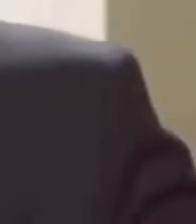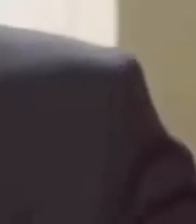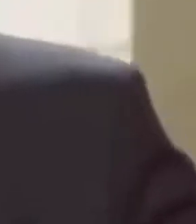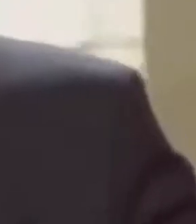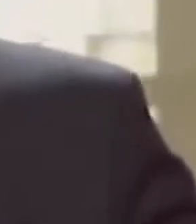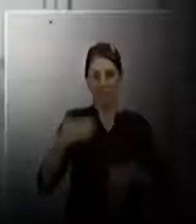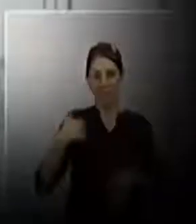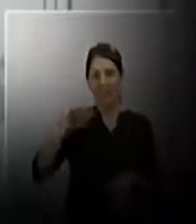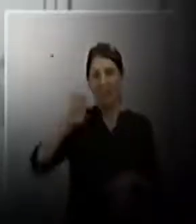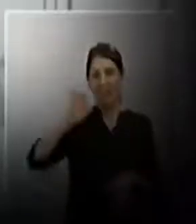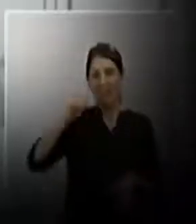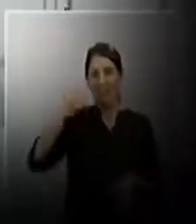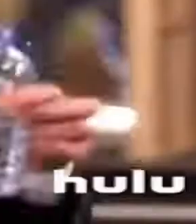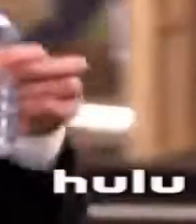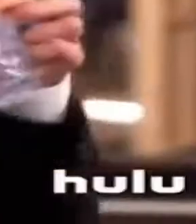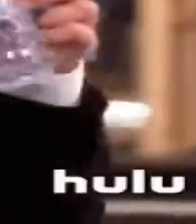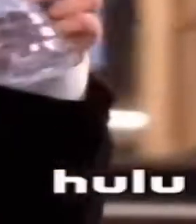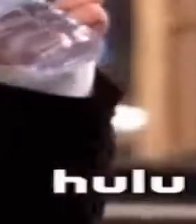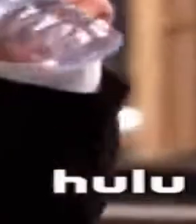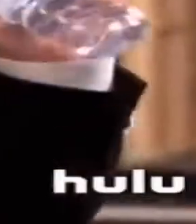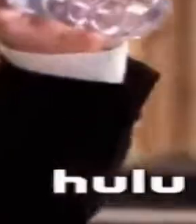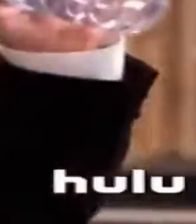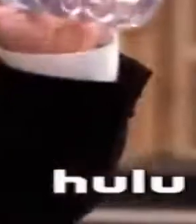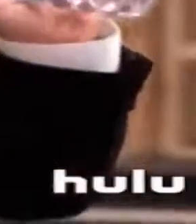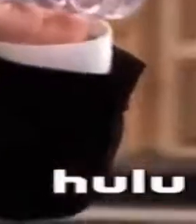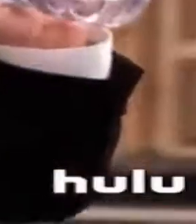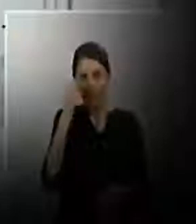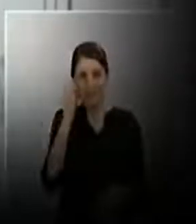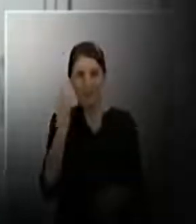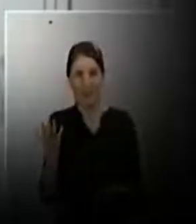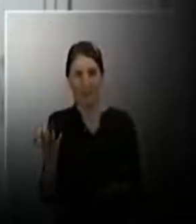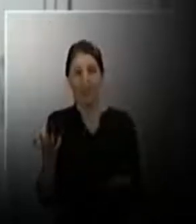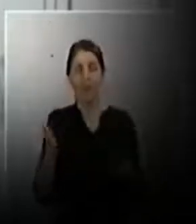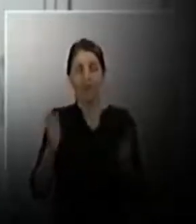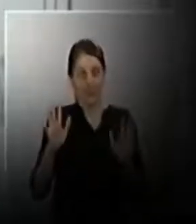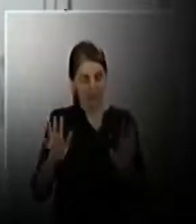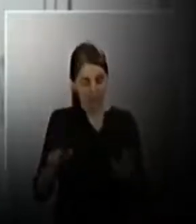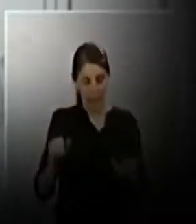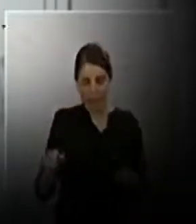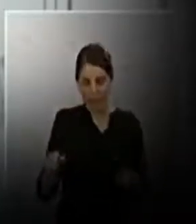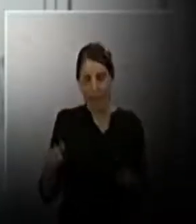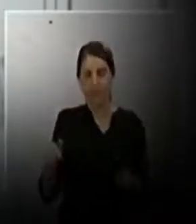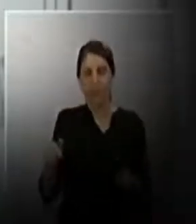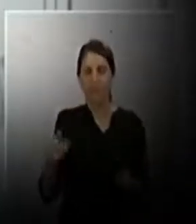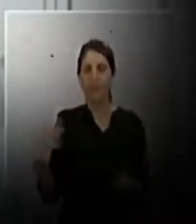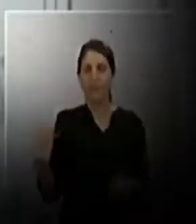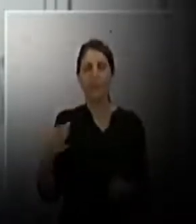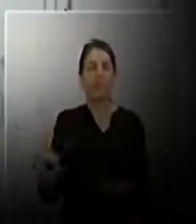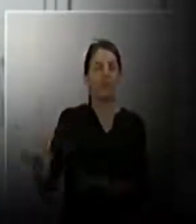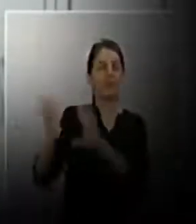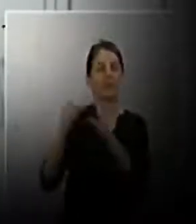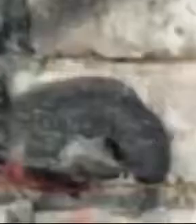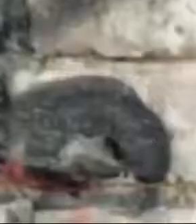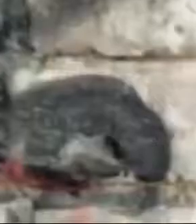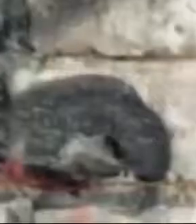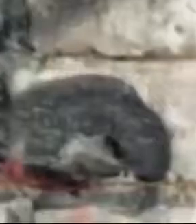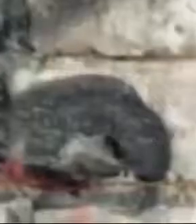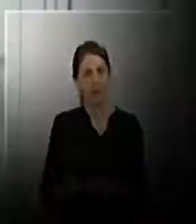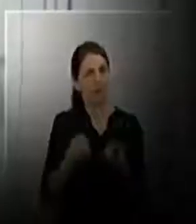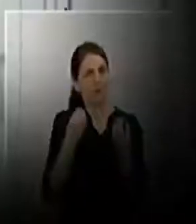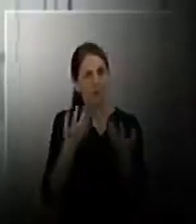Pues este es el nivel. Consideración, pero es muy... Debemos entenderlo bien para que nos entiendan bien